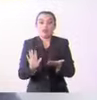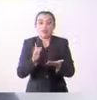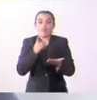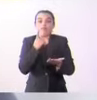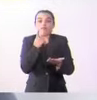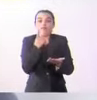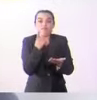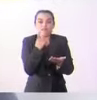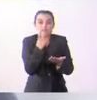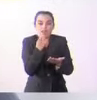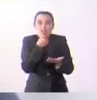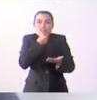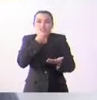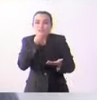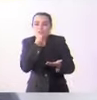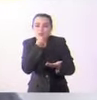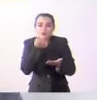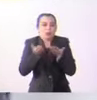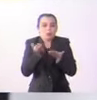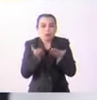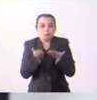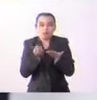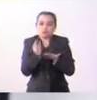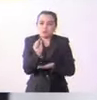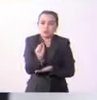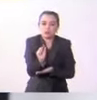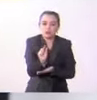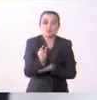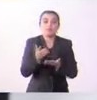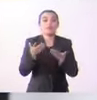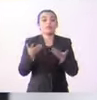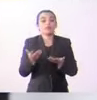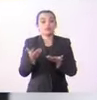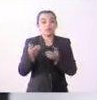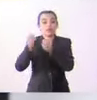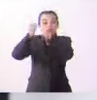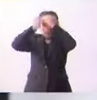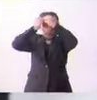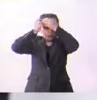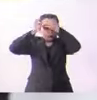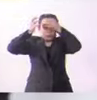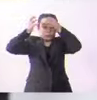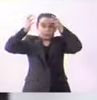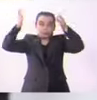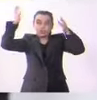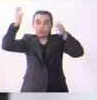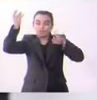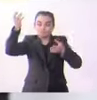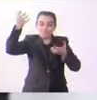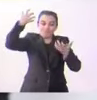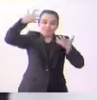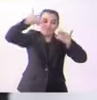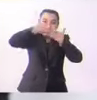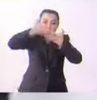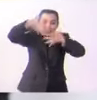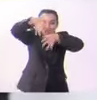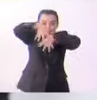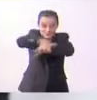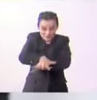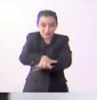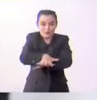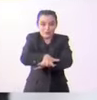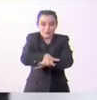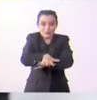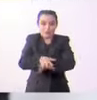a partir de añadir elementos ficcionales, pero estos elementos ficcionales no van a ser fantásticos, sino que van a ser solo